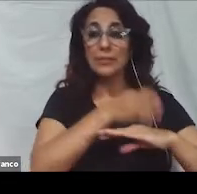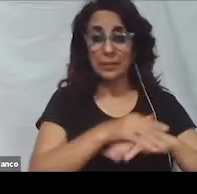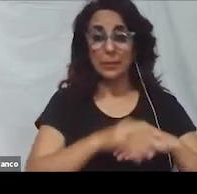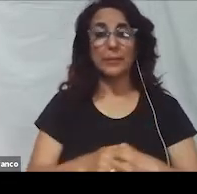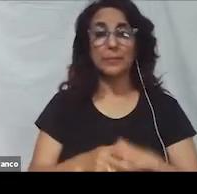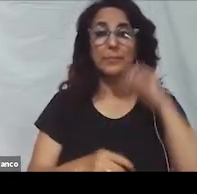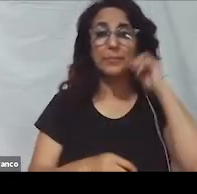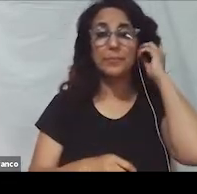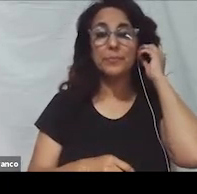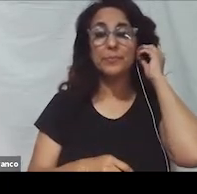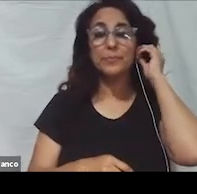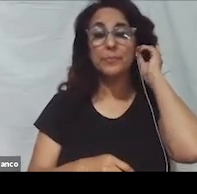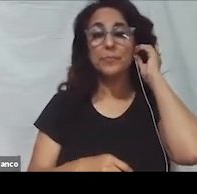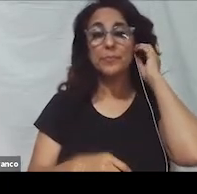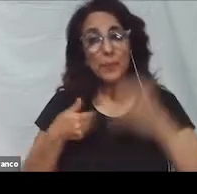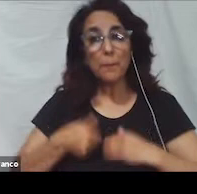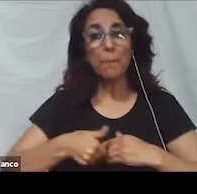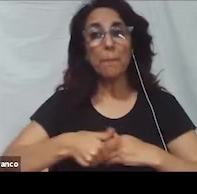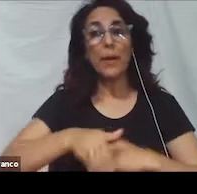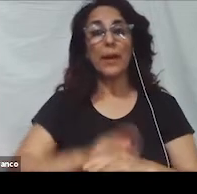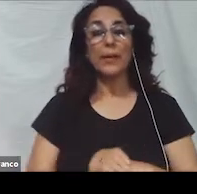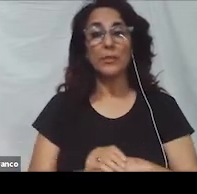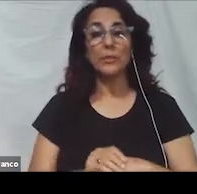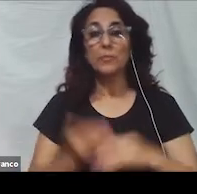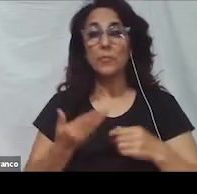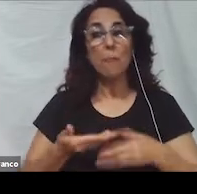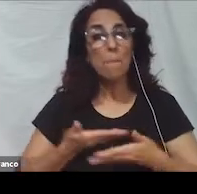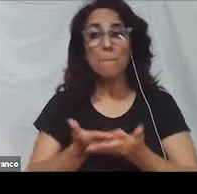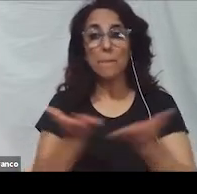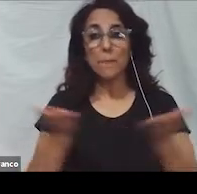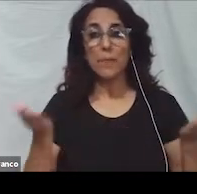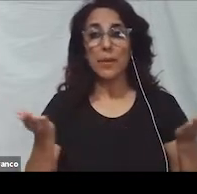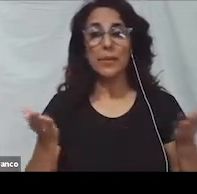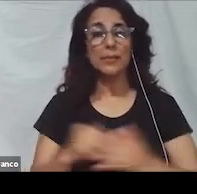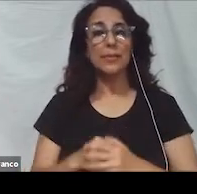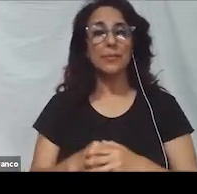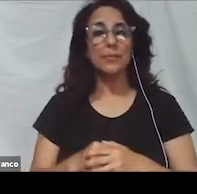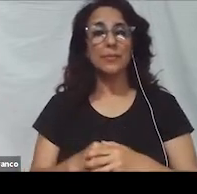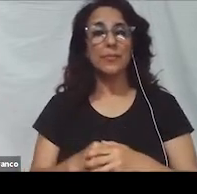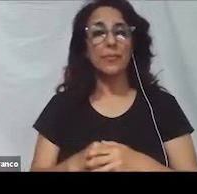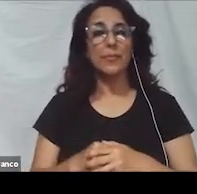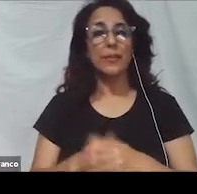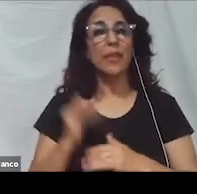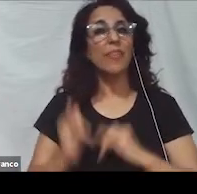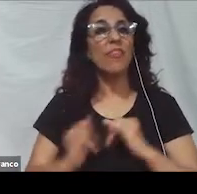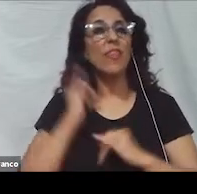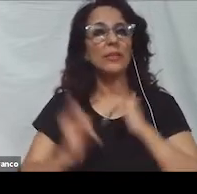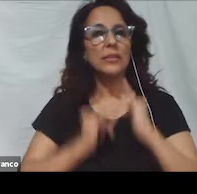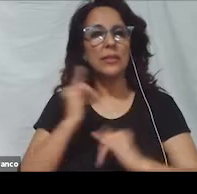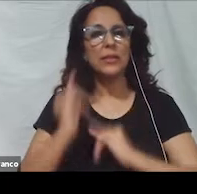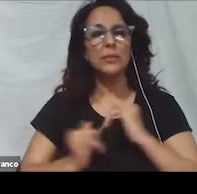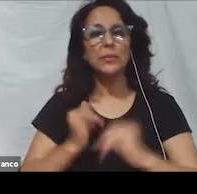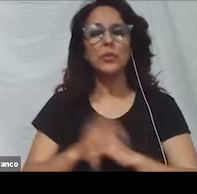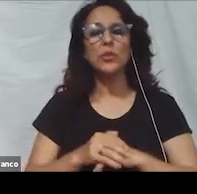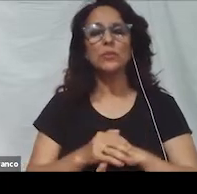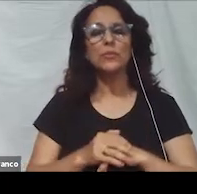accesible? Y para esto le trajimos en la presentación una descripción que nos